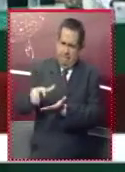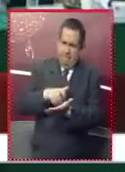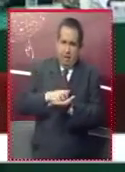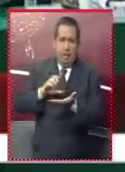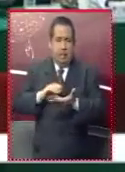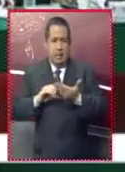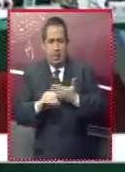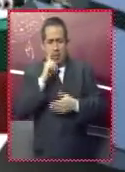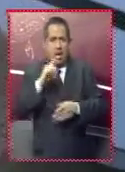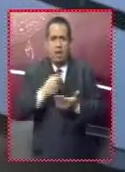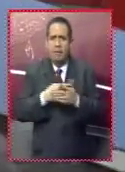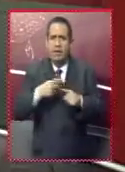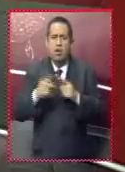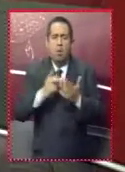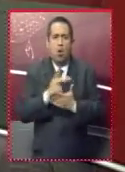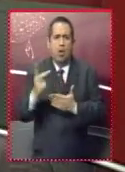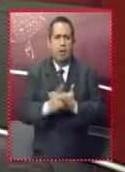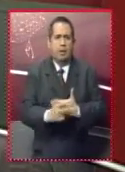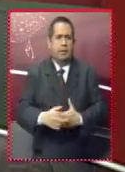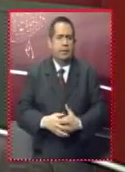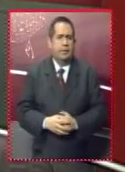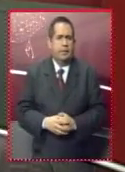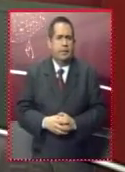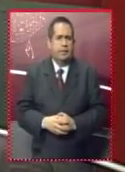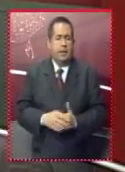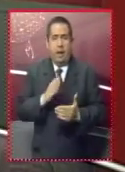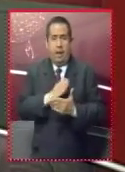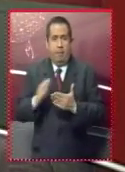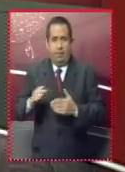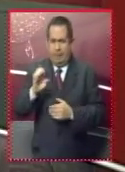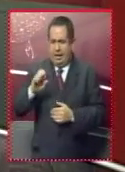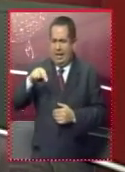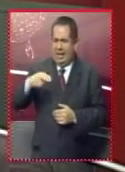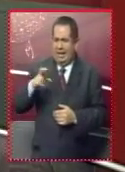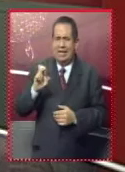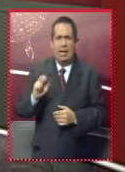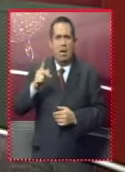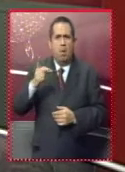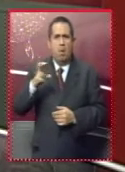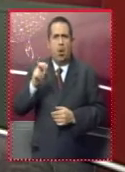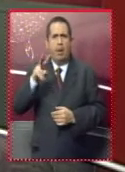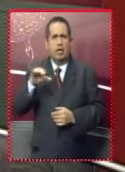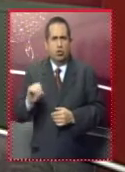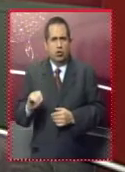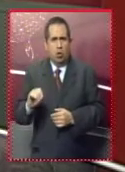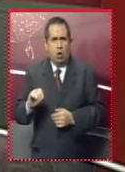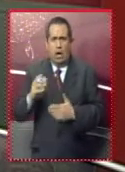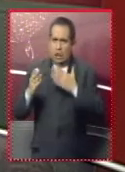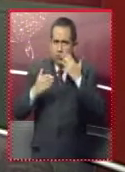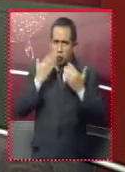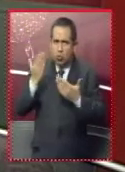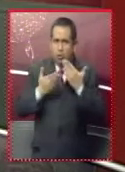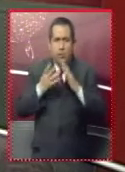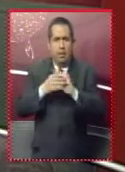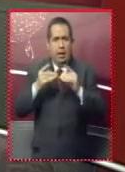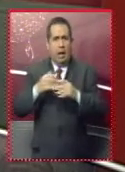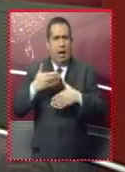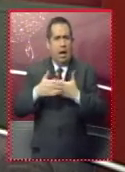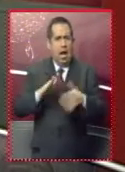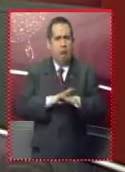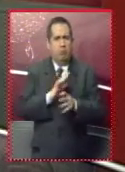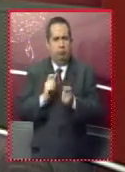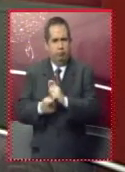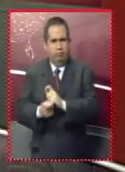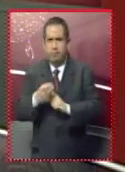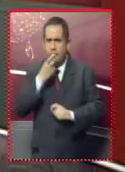impacto social. Breve y directamente. Por otra parte, Enrique Provencio, del Instituto de Estudios para la Transición Democrática, dijo que sería un grave